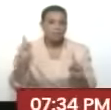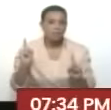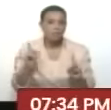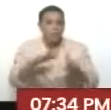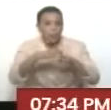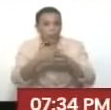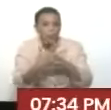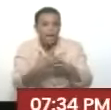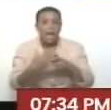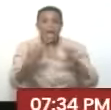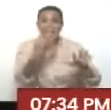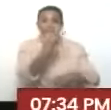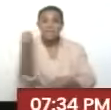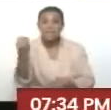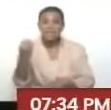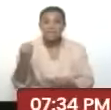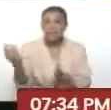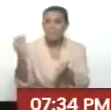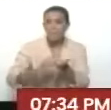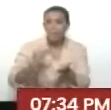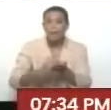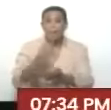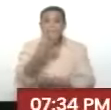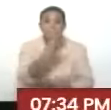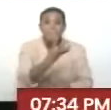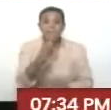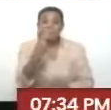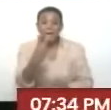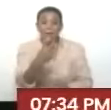Hemos votado 30 veces en 24 años.